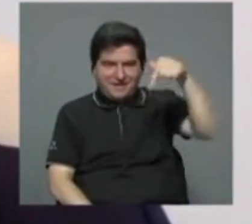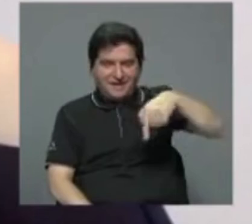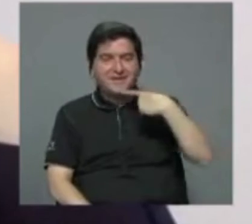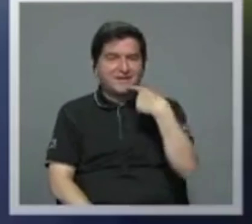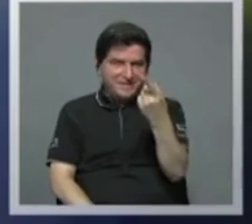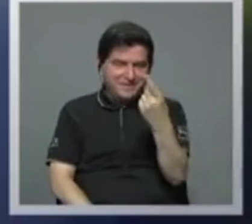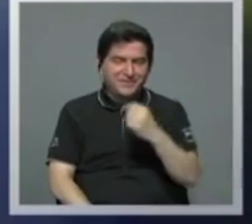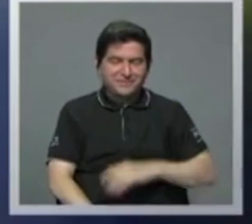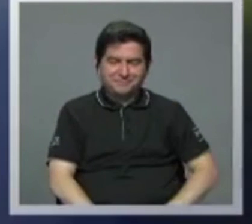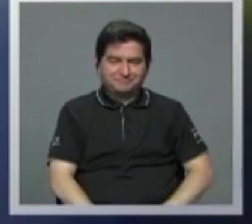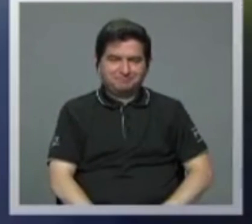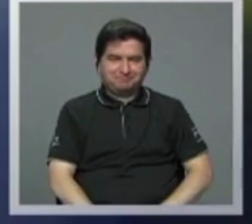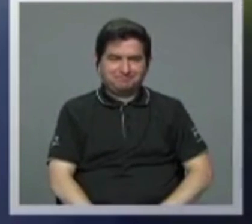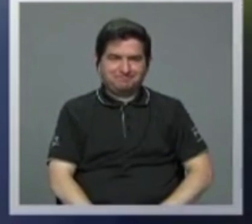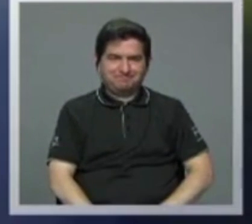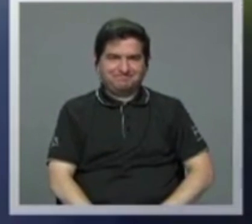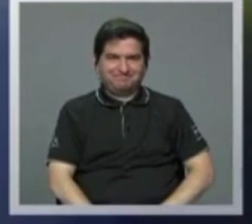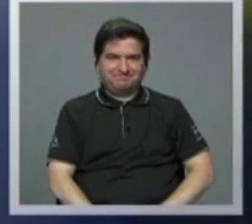mención.